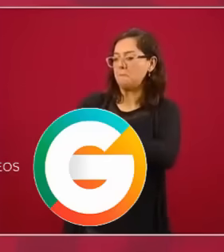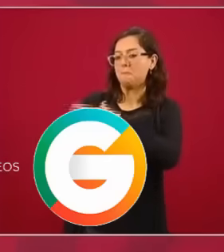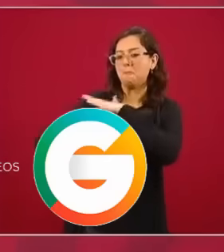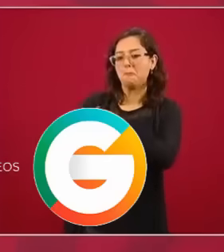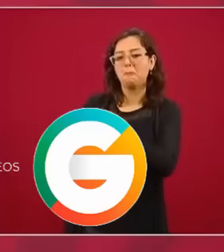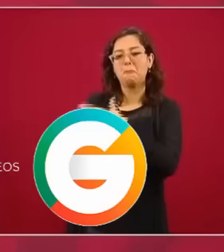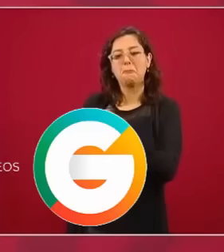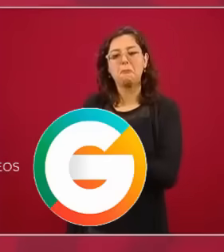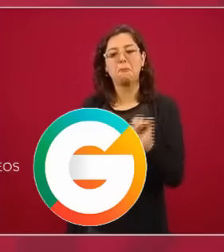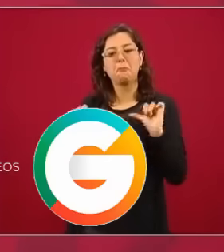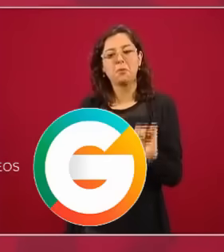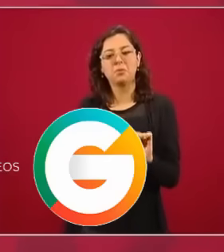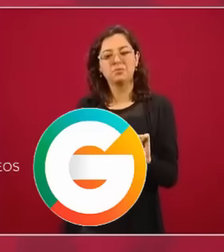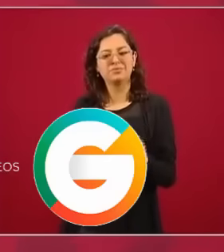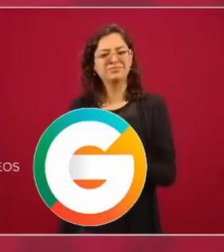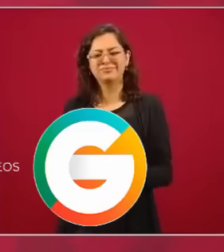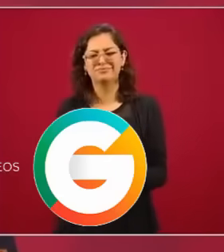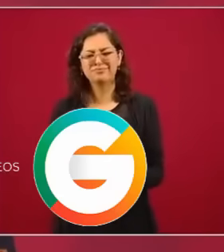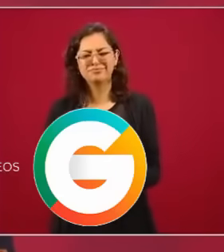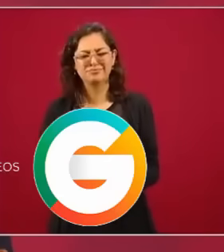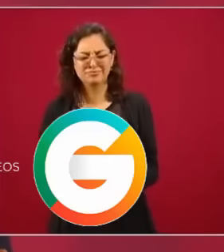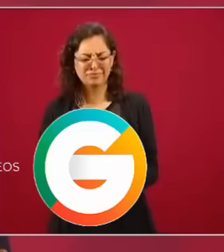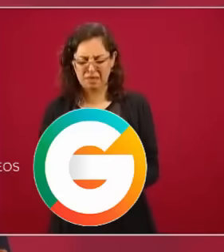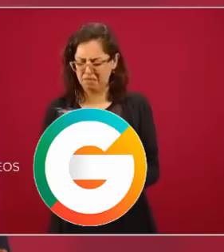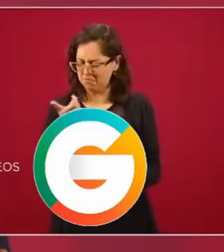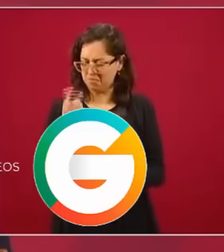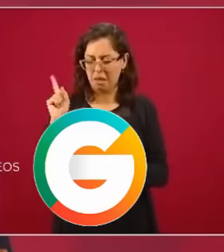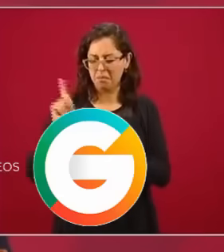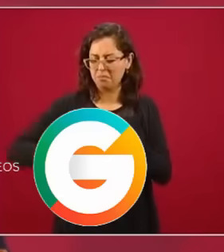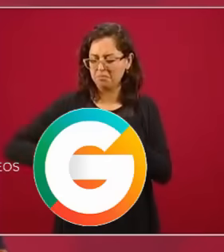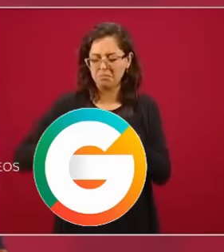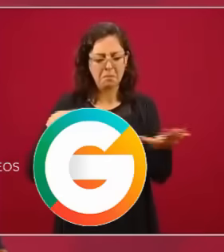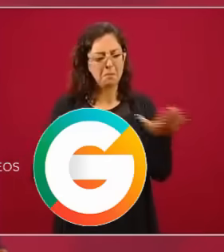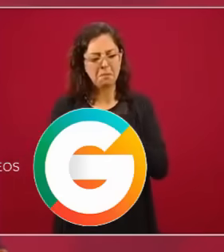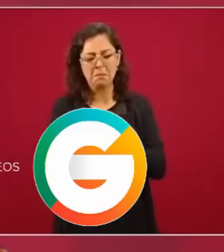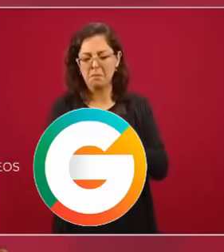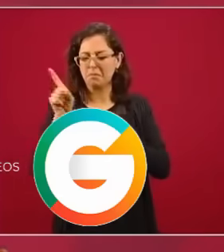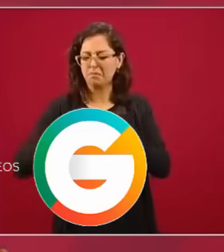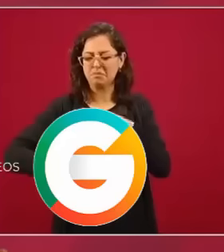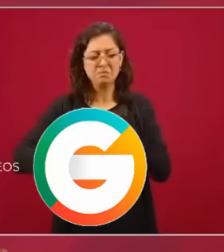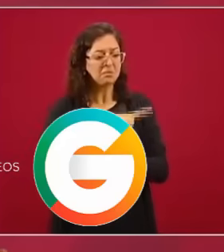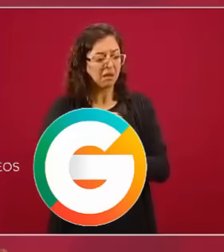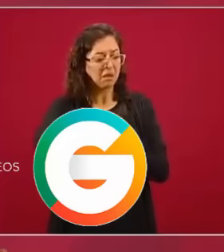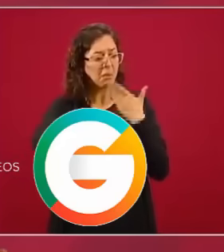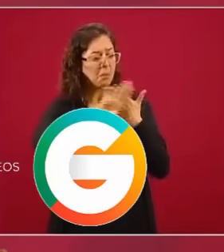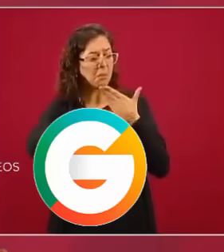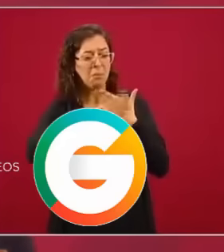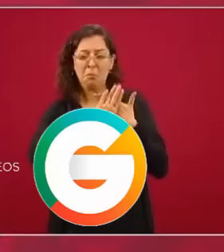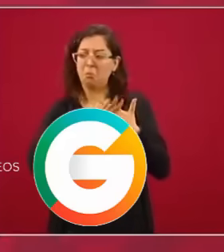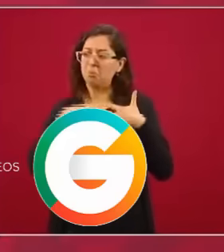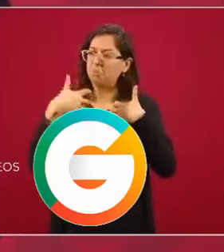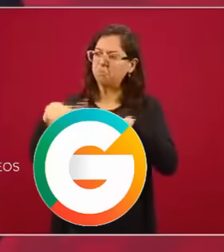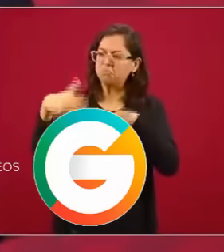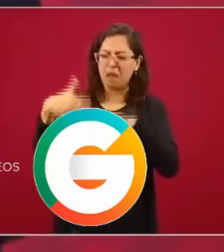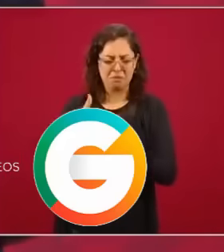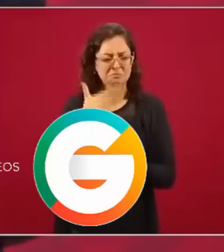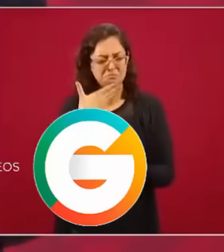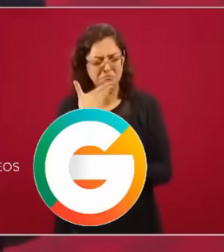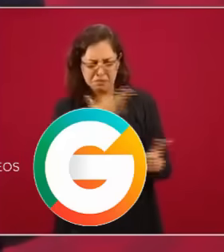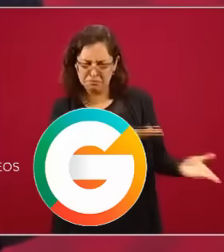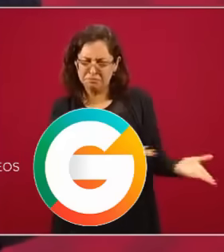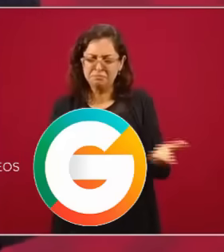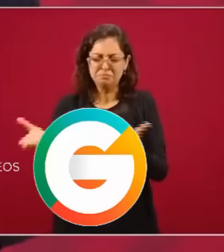Nosotros queremos que mejor protesten, pero no vamos a estar sobornando a nadie.